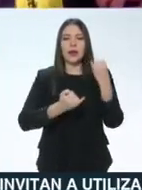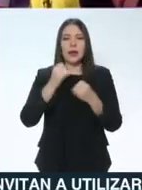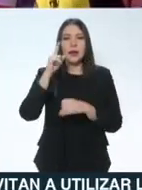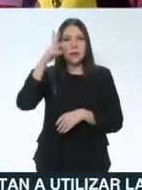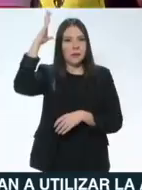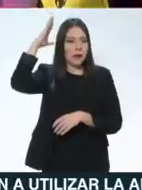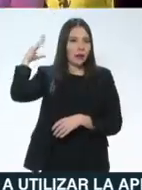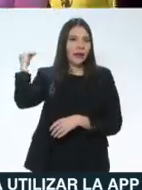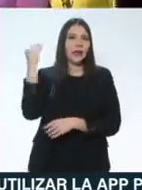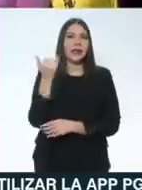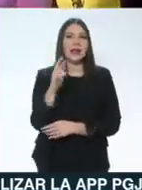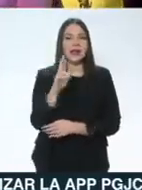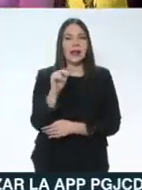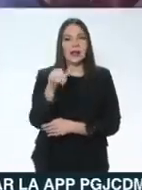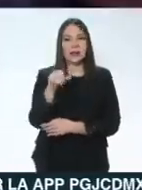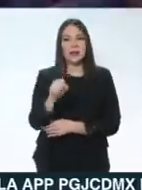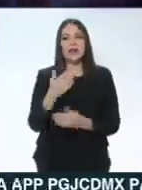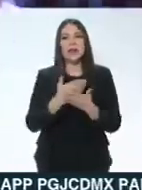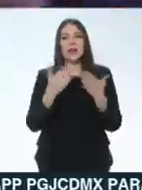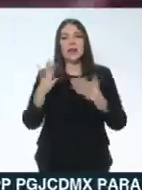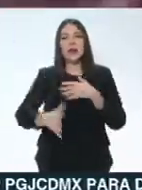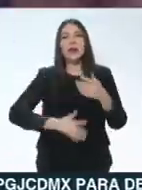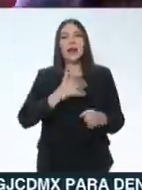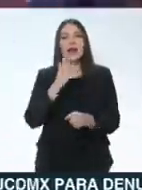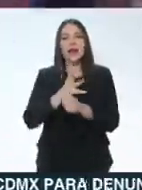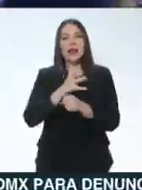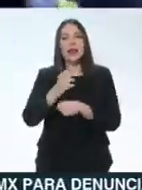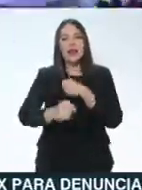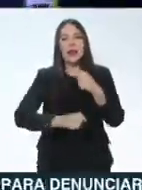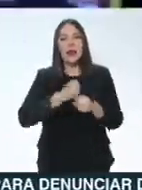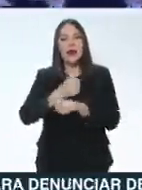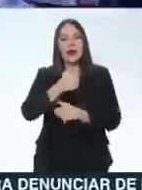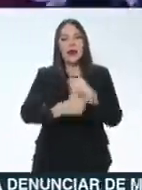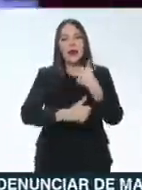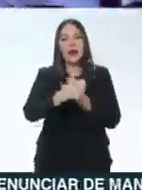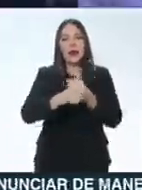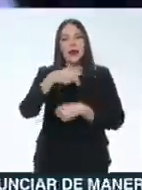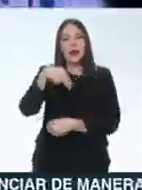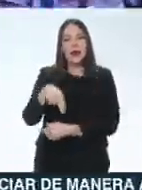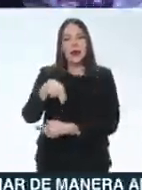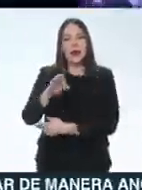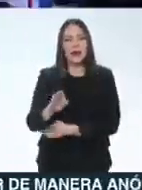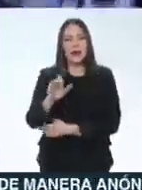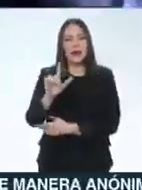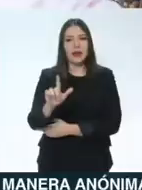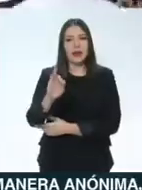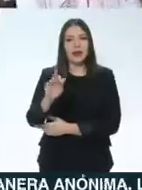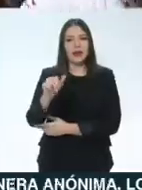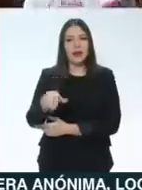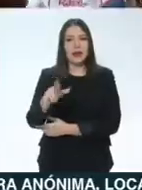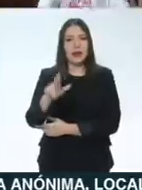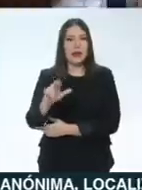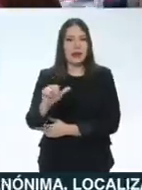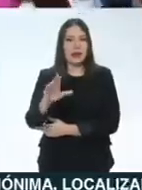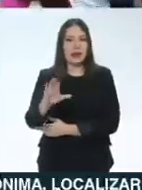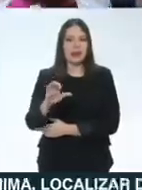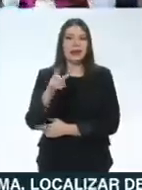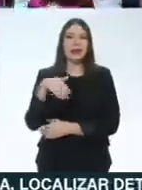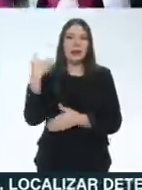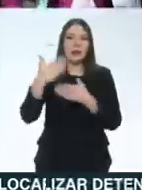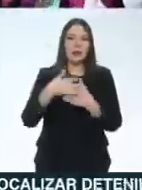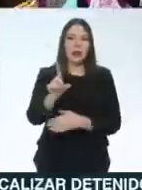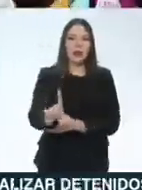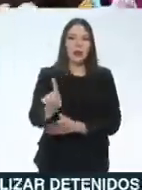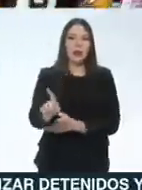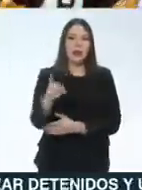a conocer que realizará la quinta edición de la carrera NFL Fan Race, que se llevará a cabo el próximo domingo 3 de febrero de manera simultánea en las